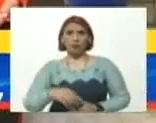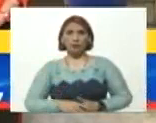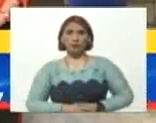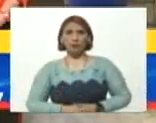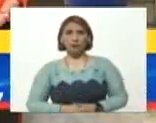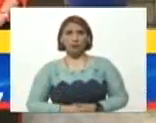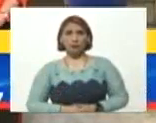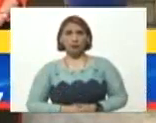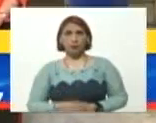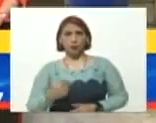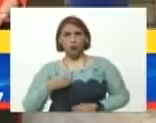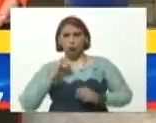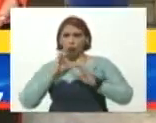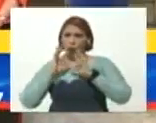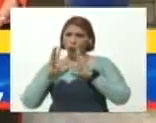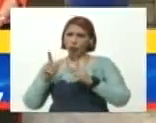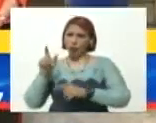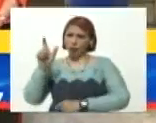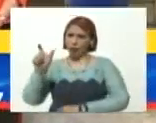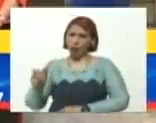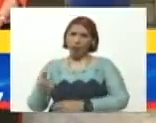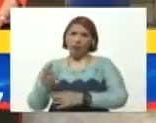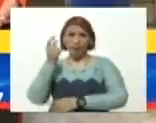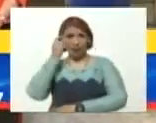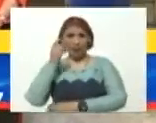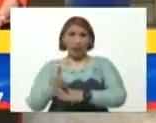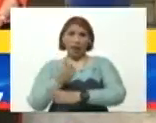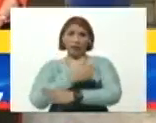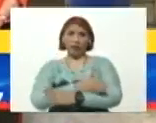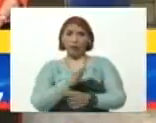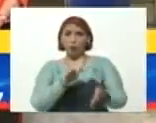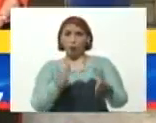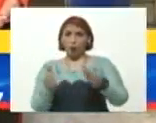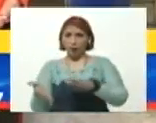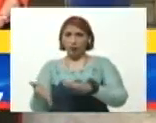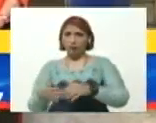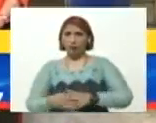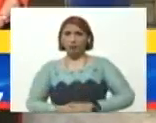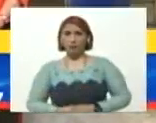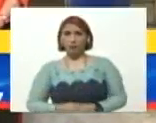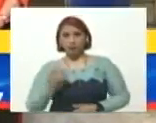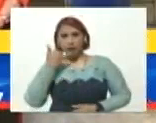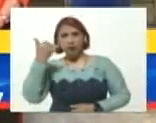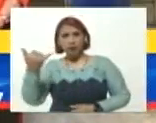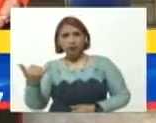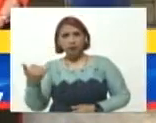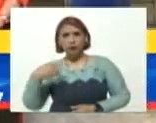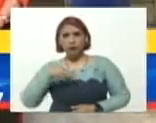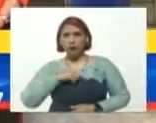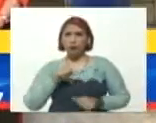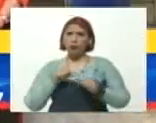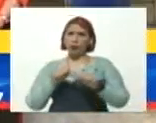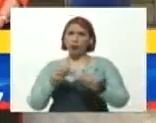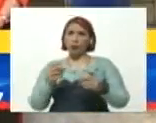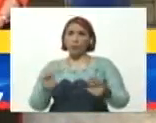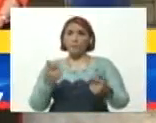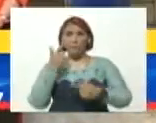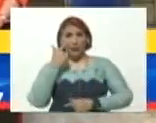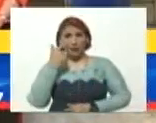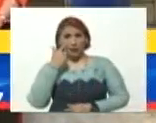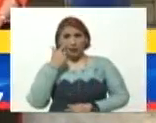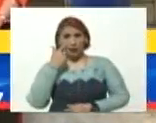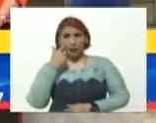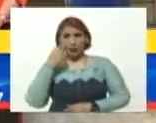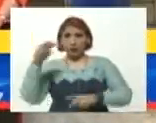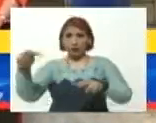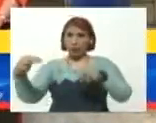Le conté que yo hablé con Maradona días antes de su fallecimiento. Y quedábamos pendientes en que nos iba a visitar, nos